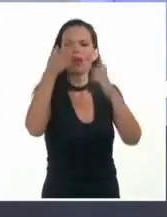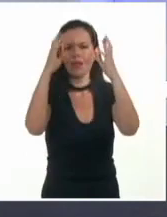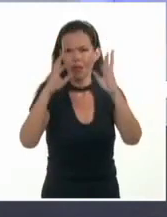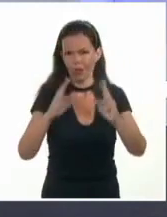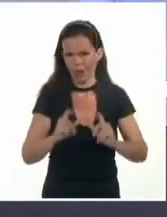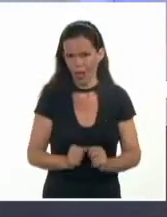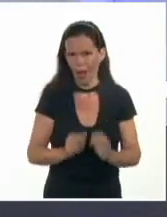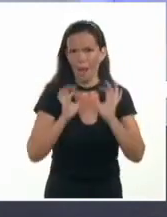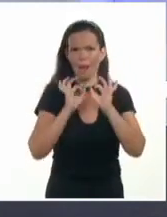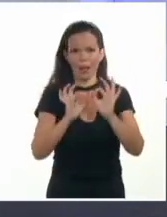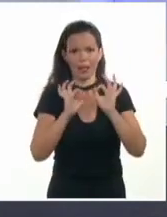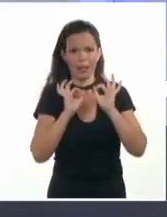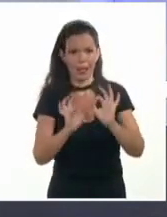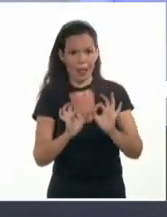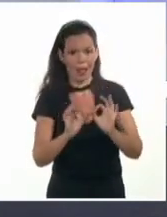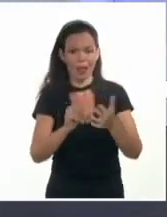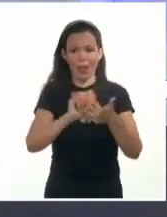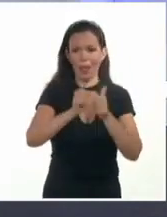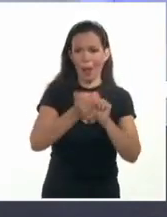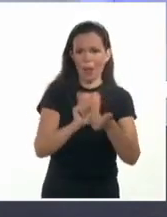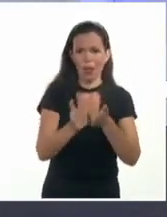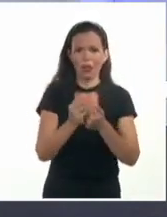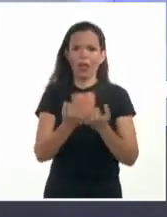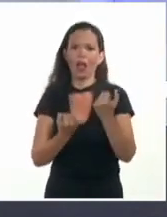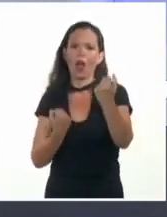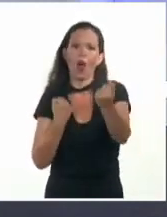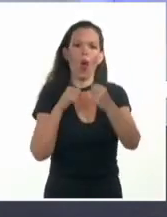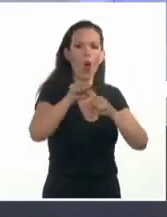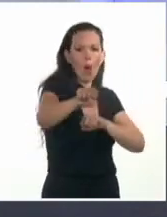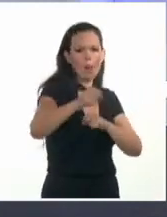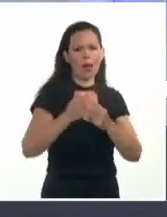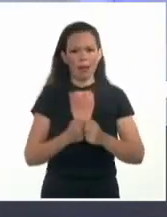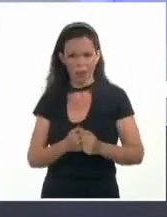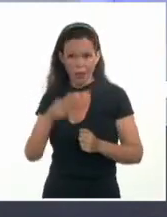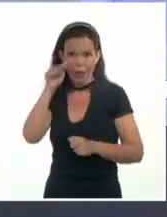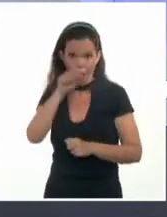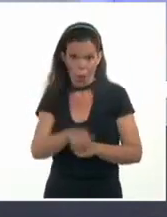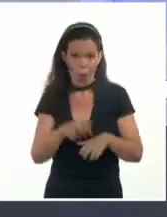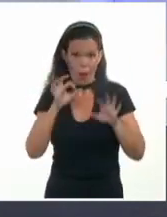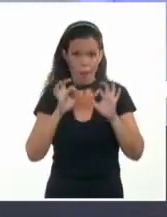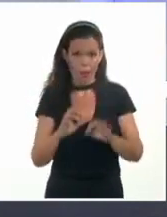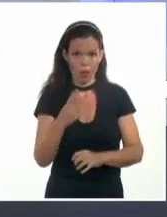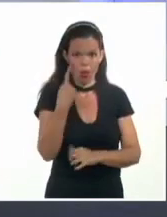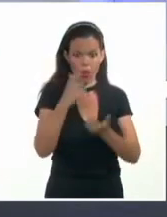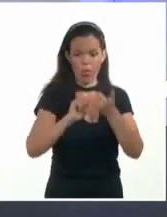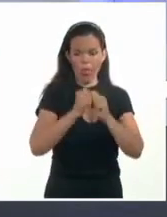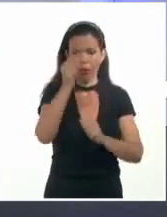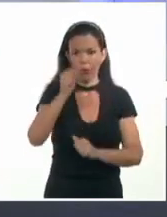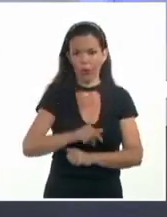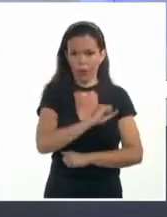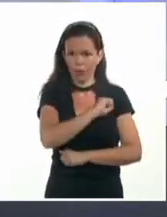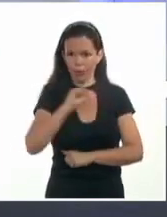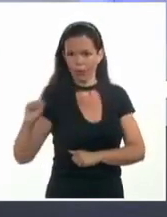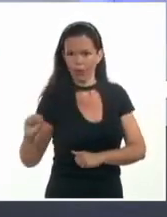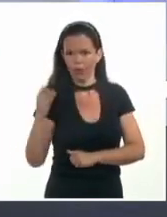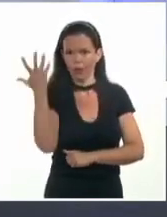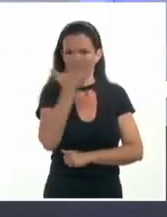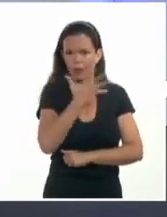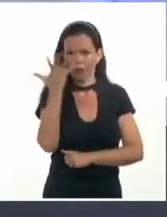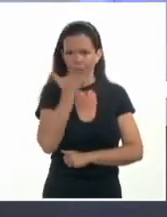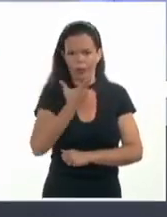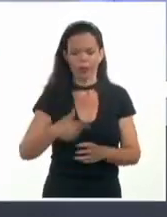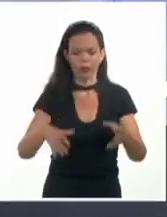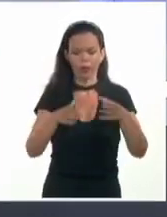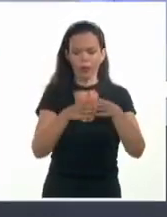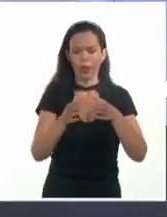las especialidades de los deportes de combate. Y uno de los atletas que el día de hoy salió victorioso en su debut es el abanderado de nuestra delegación,